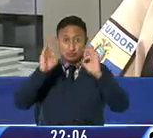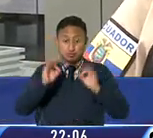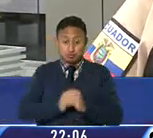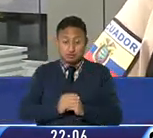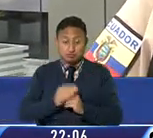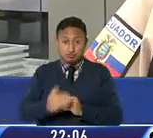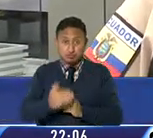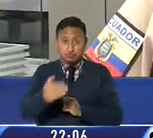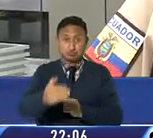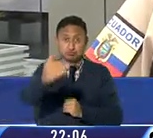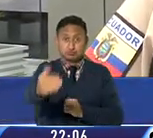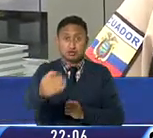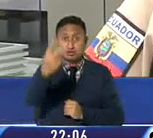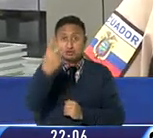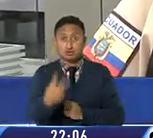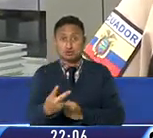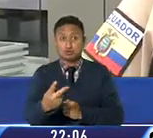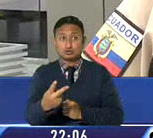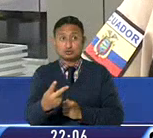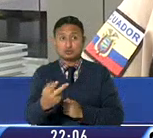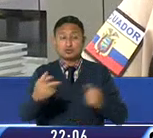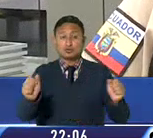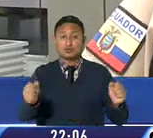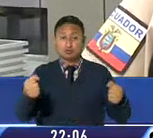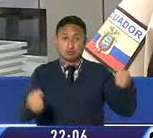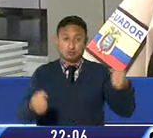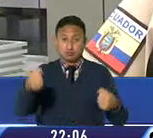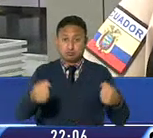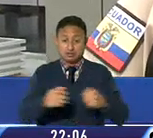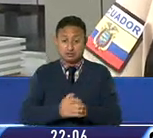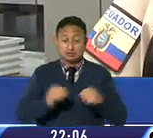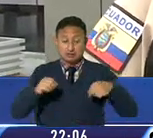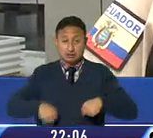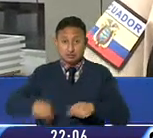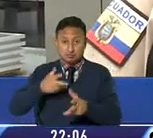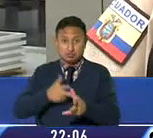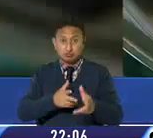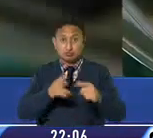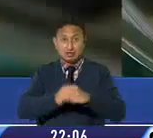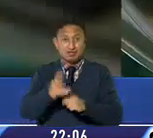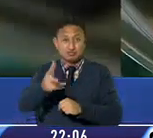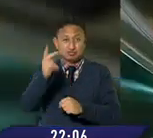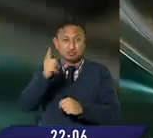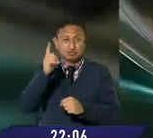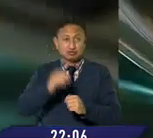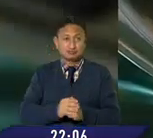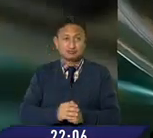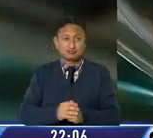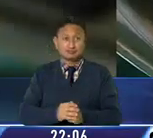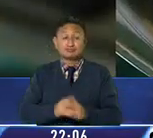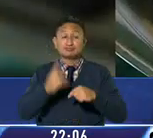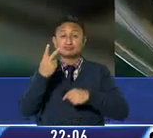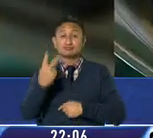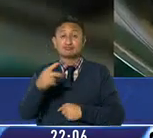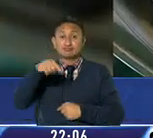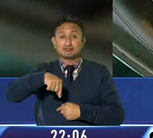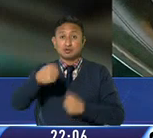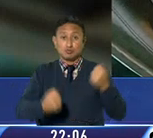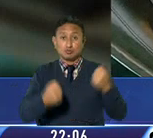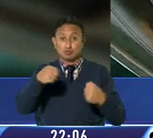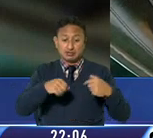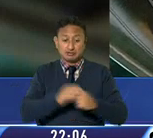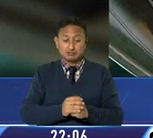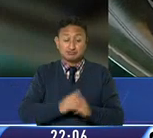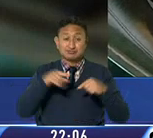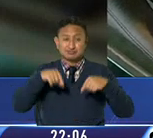interceptados por dos vehículos, los mismos que comienzan a hacer detonaciones. Las parejas viajaban a bordo de un auto cuando un concierto